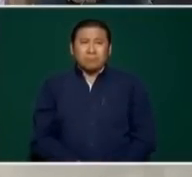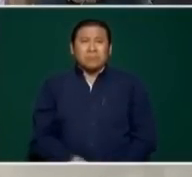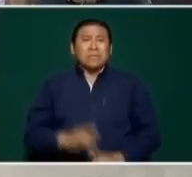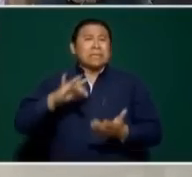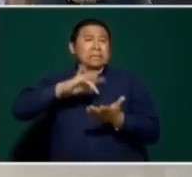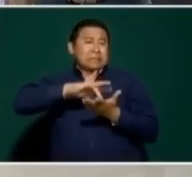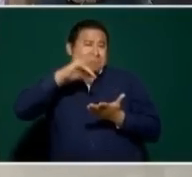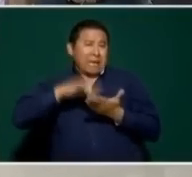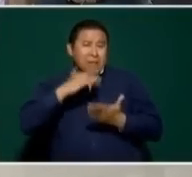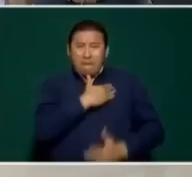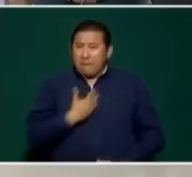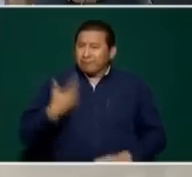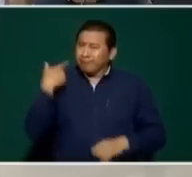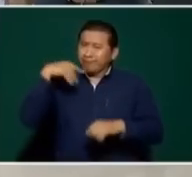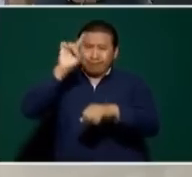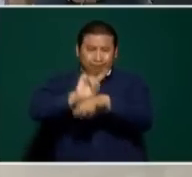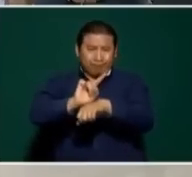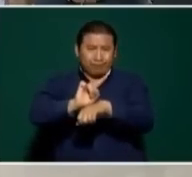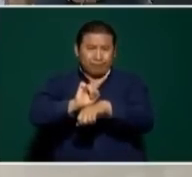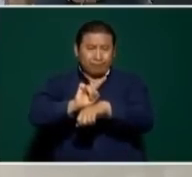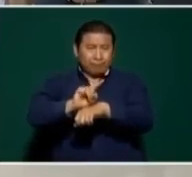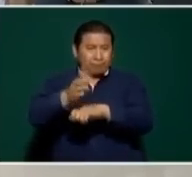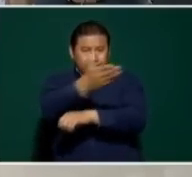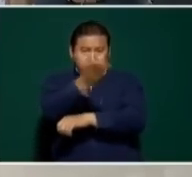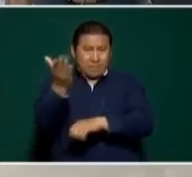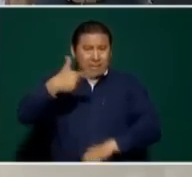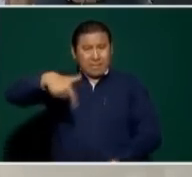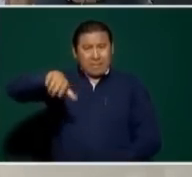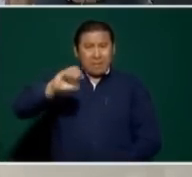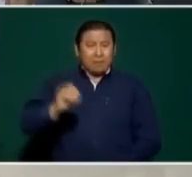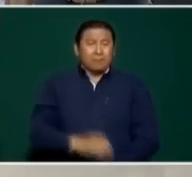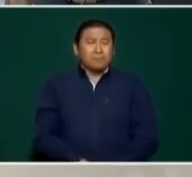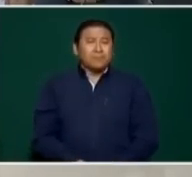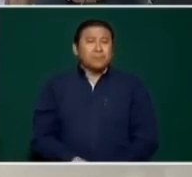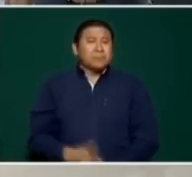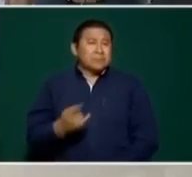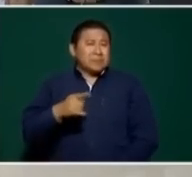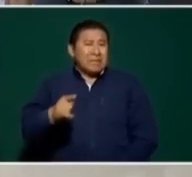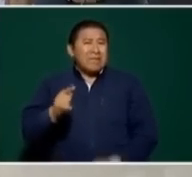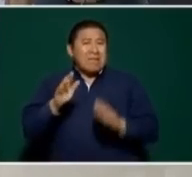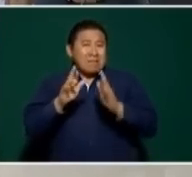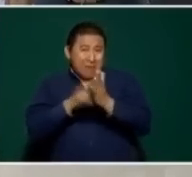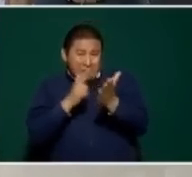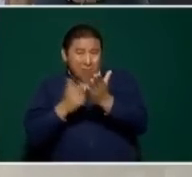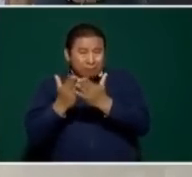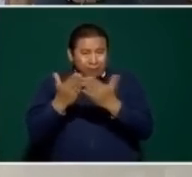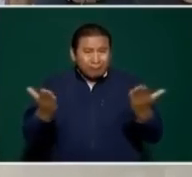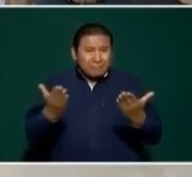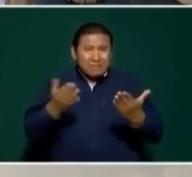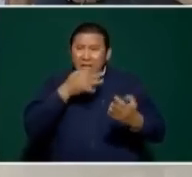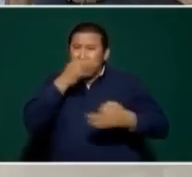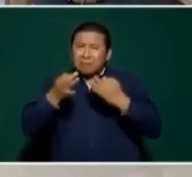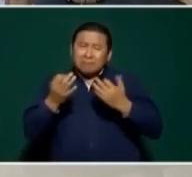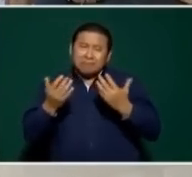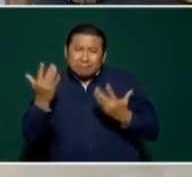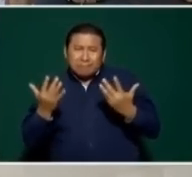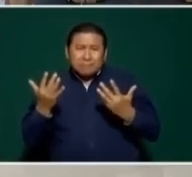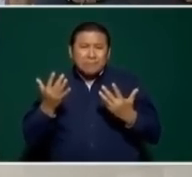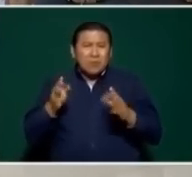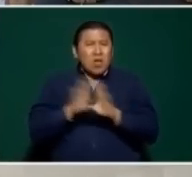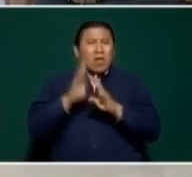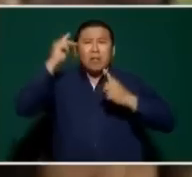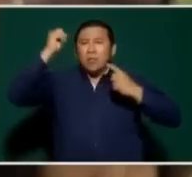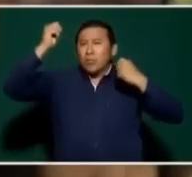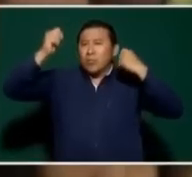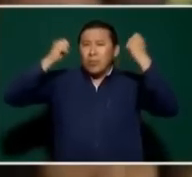Gracias, presidente. Buenos días. Ivette Hess, revista Gente Quintana Roo. Nuestra revista se ha especializado en cuestiones de